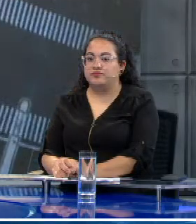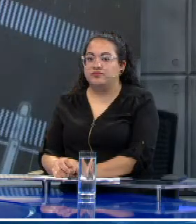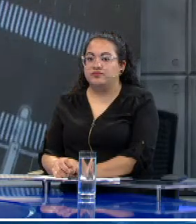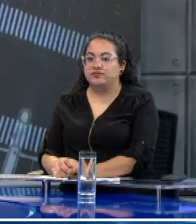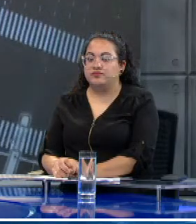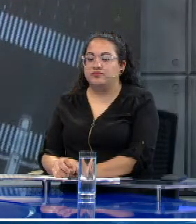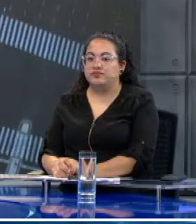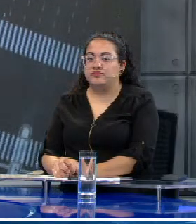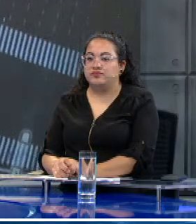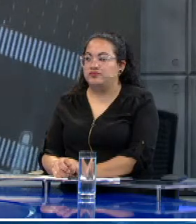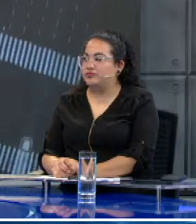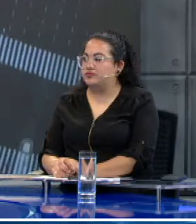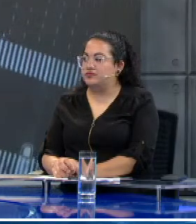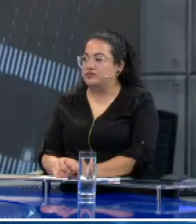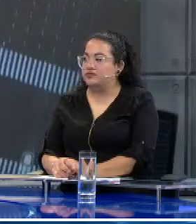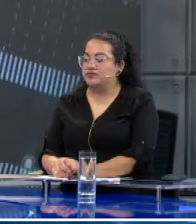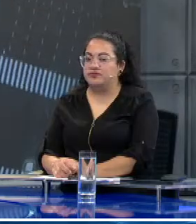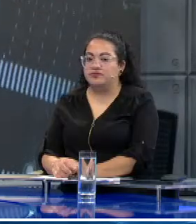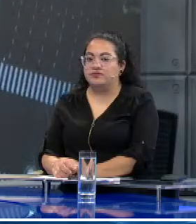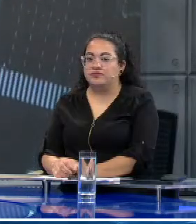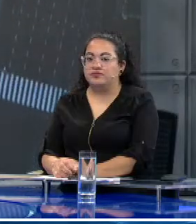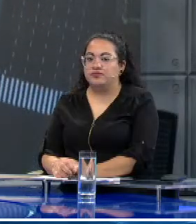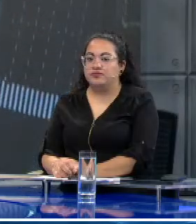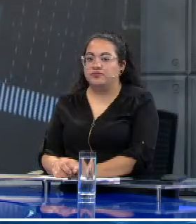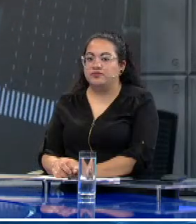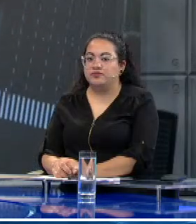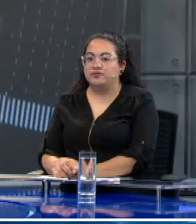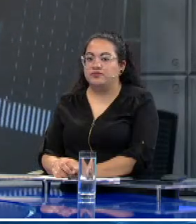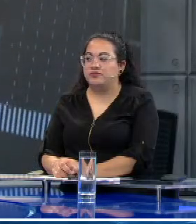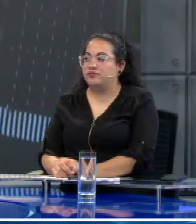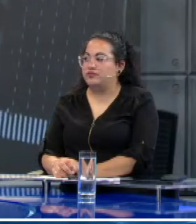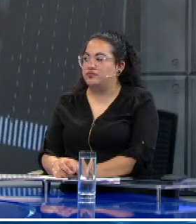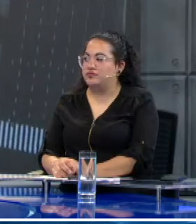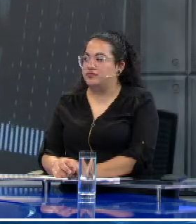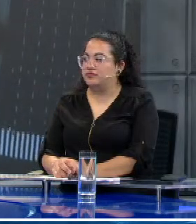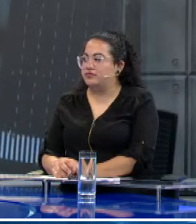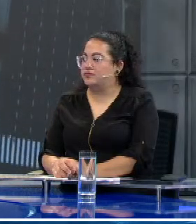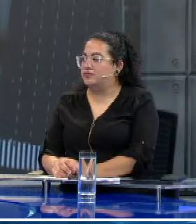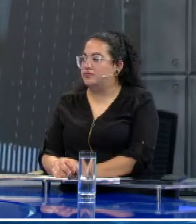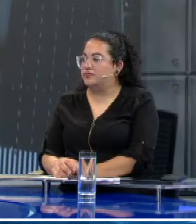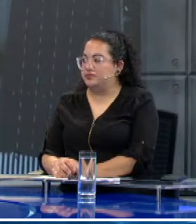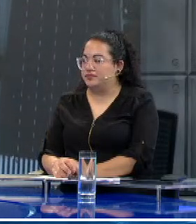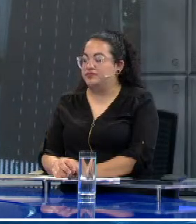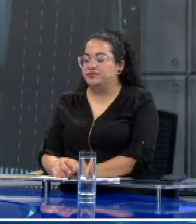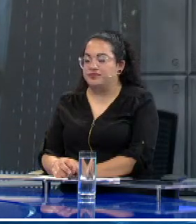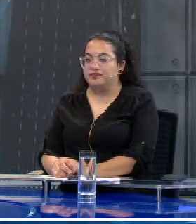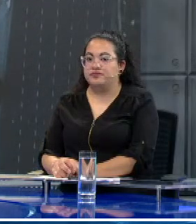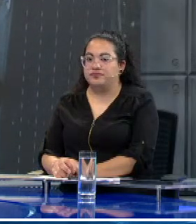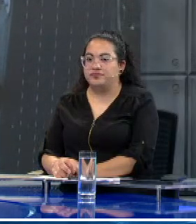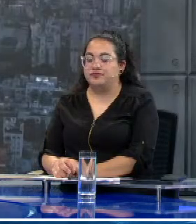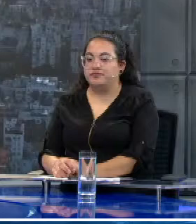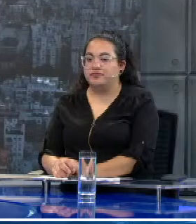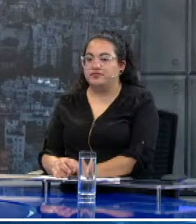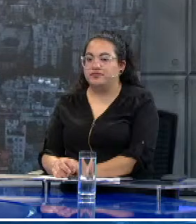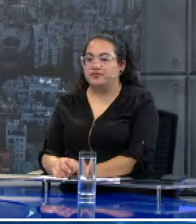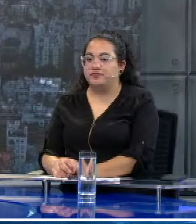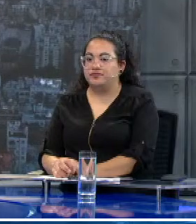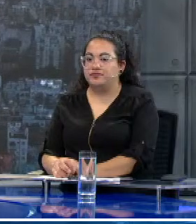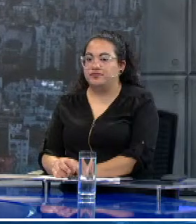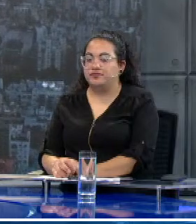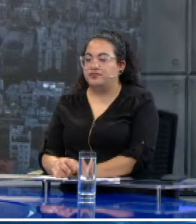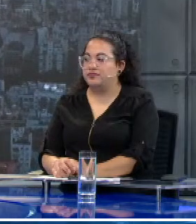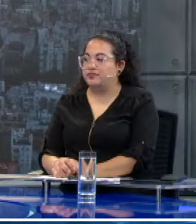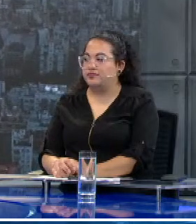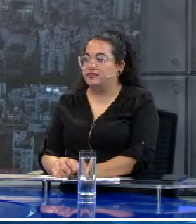años, ¿no? Un tiempo, fue breve para lo que son los papas, habrá que ver